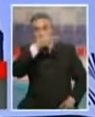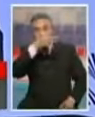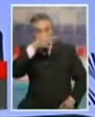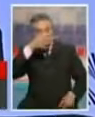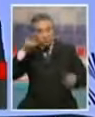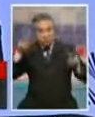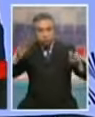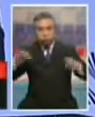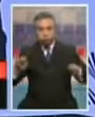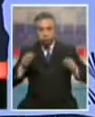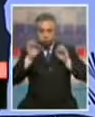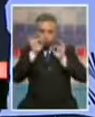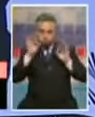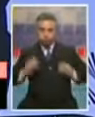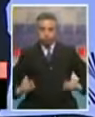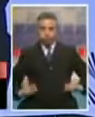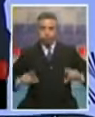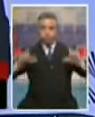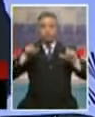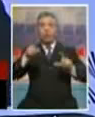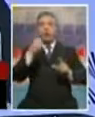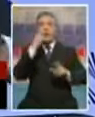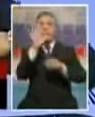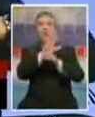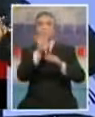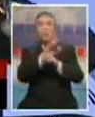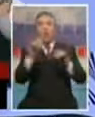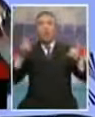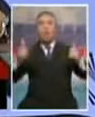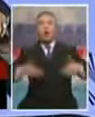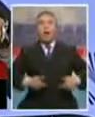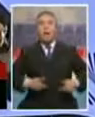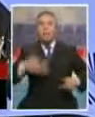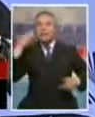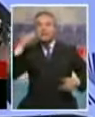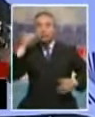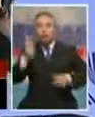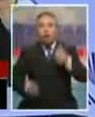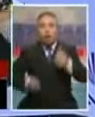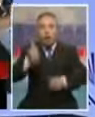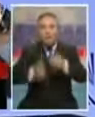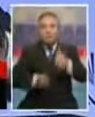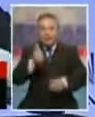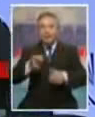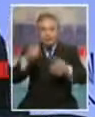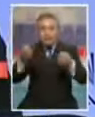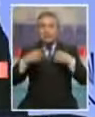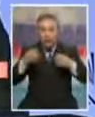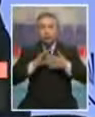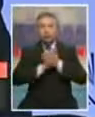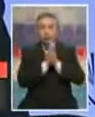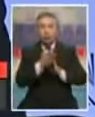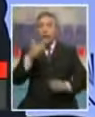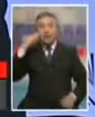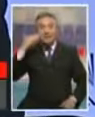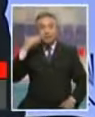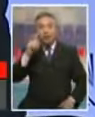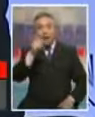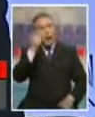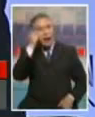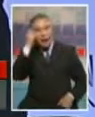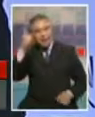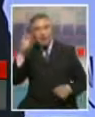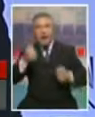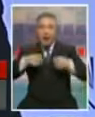locura. Hay una película que vi que se llama Los Juegos del Hambre. Es un reality que consiste en que los niños compiten como nos han enseñado toda la vida. Un niño no debe aprender a ganar y